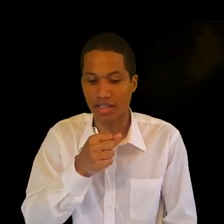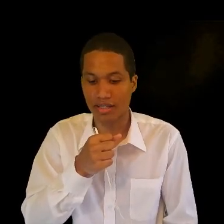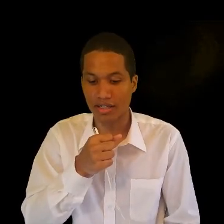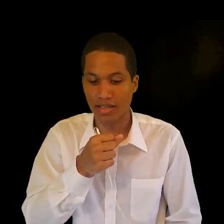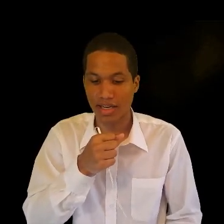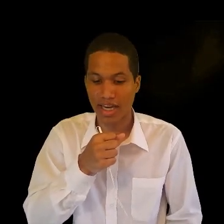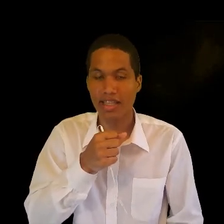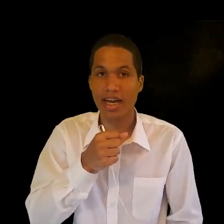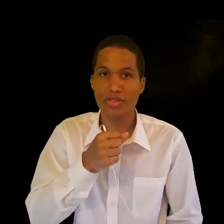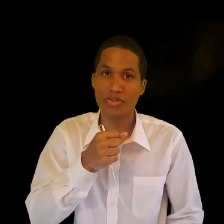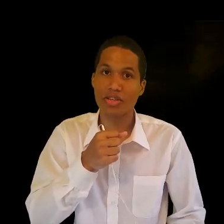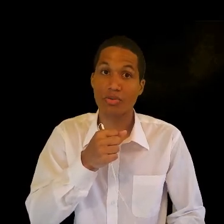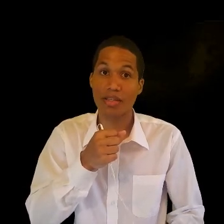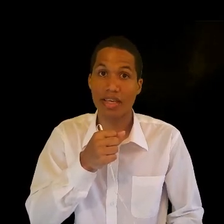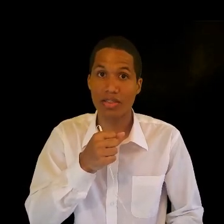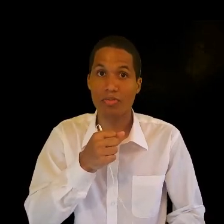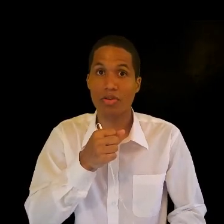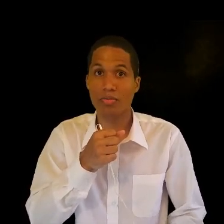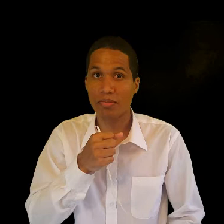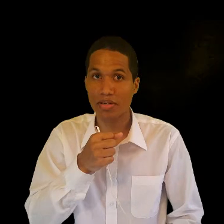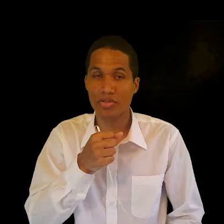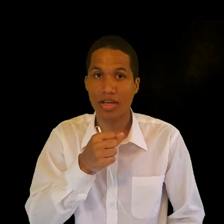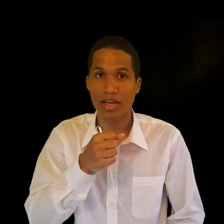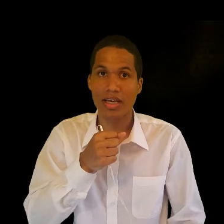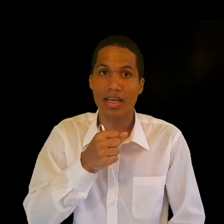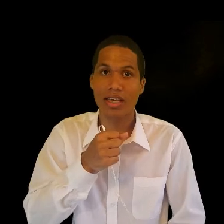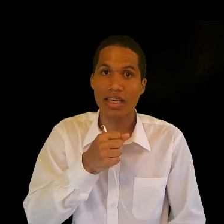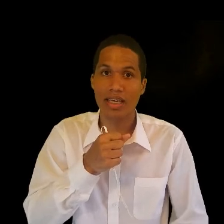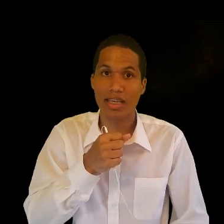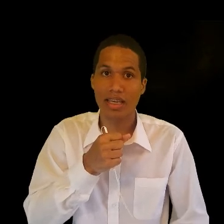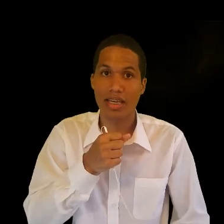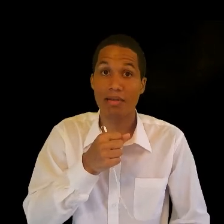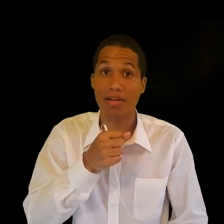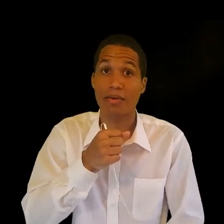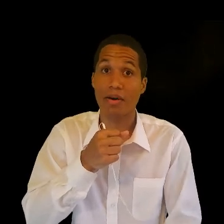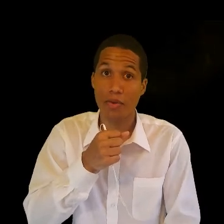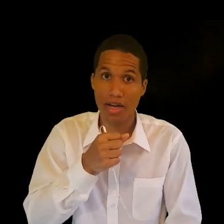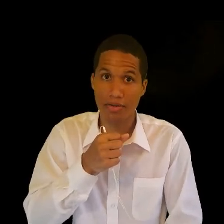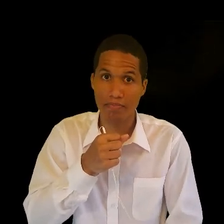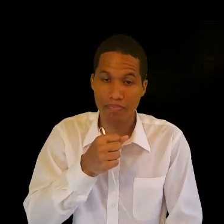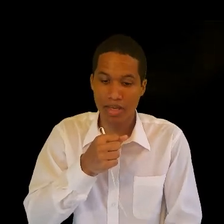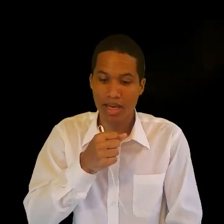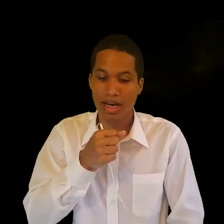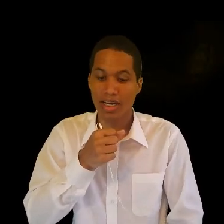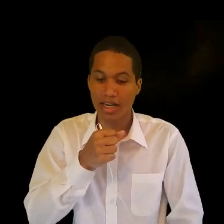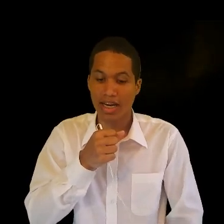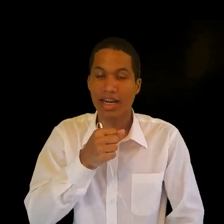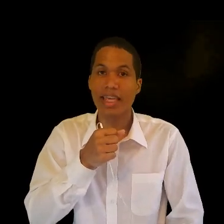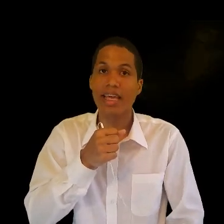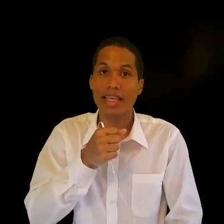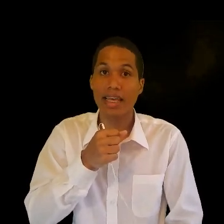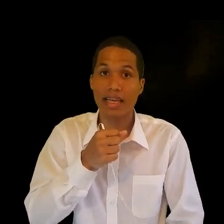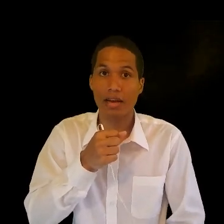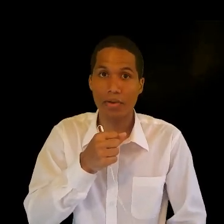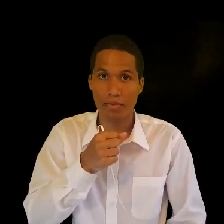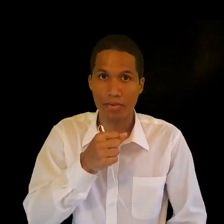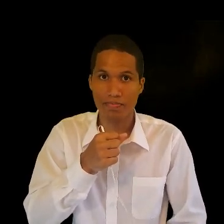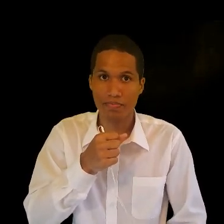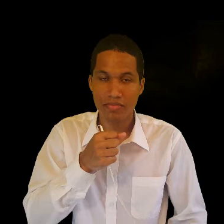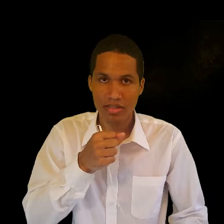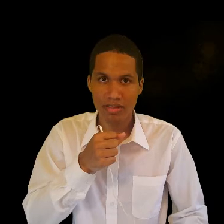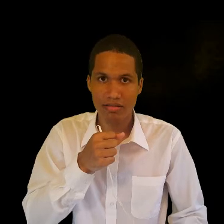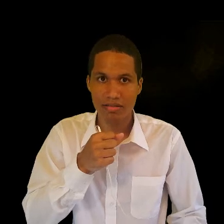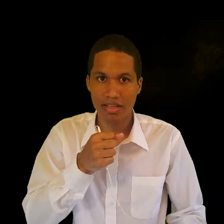old friend. En este caso se está omitiendo el pronombre personal y la palabra while. Al agregar ing al